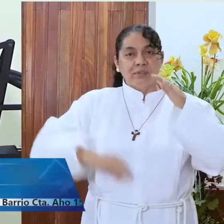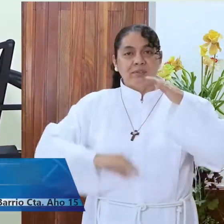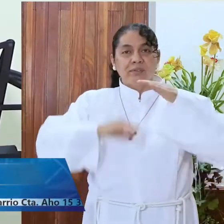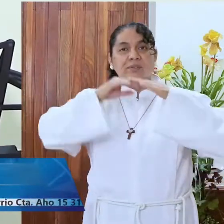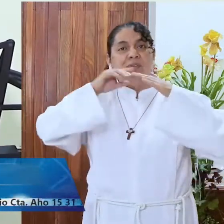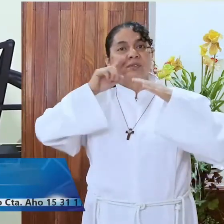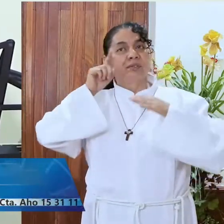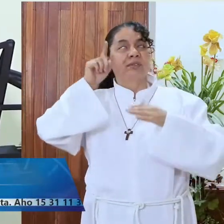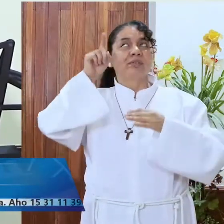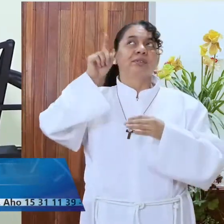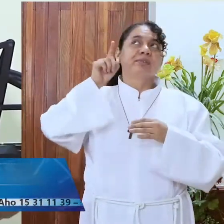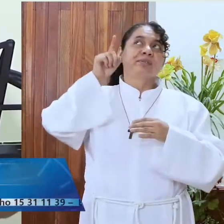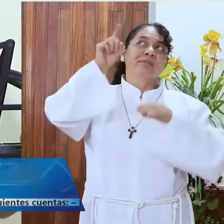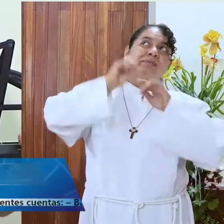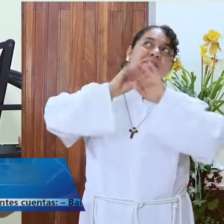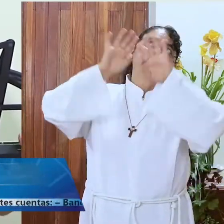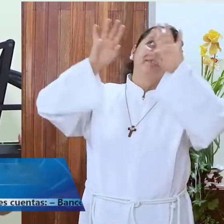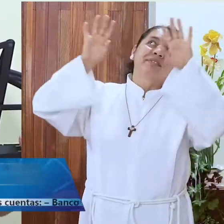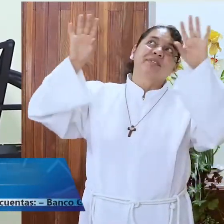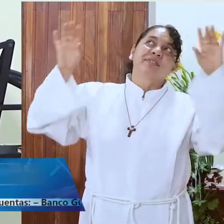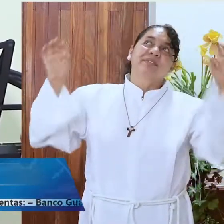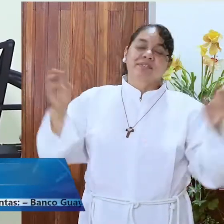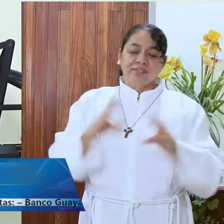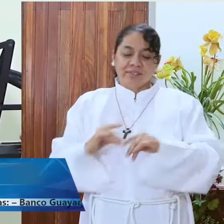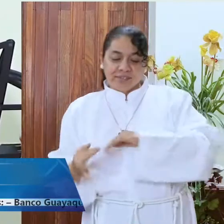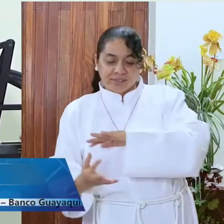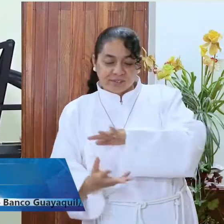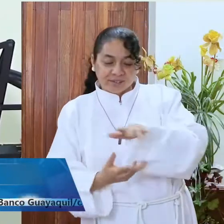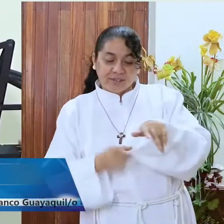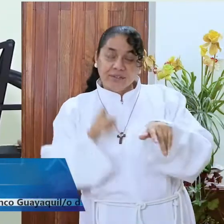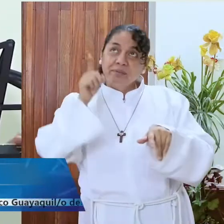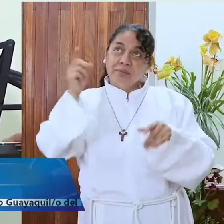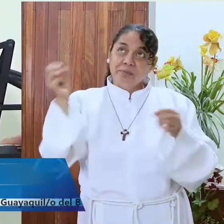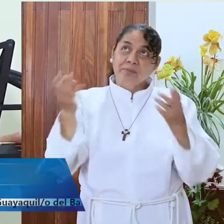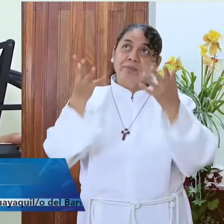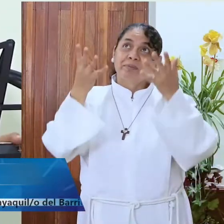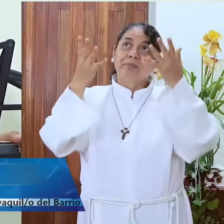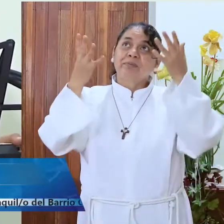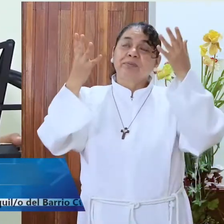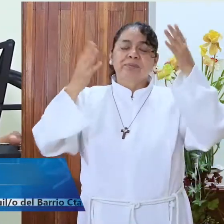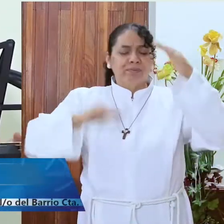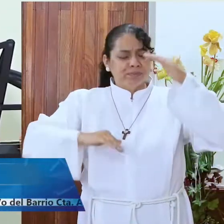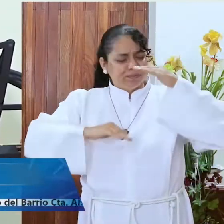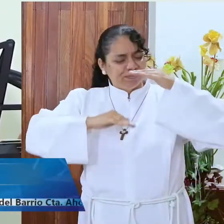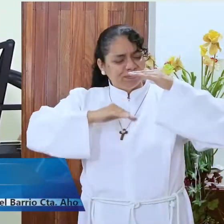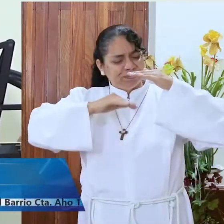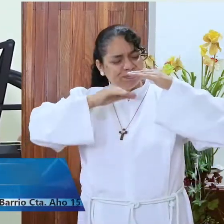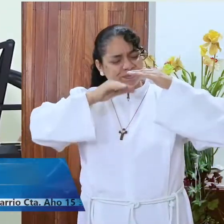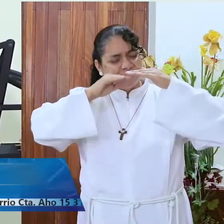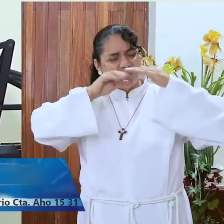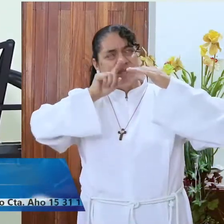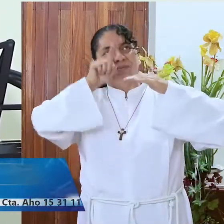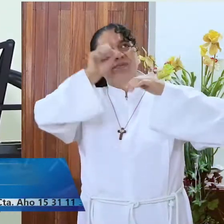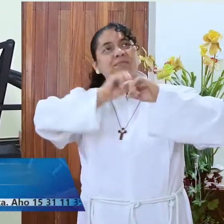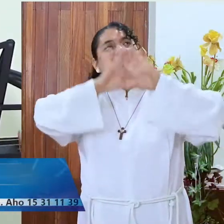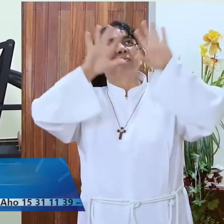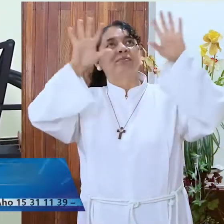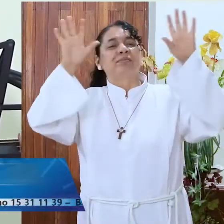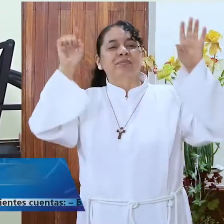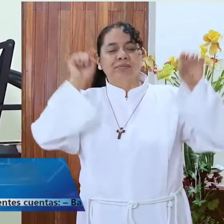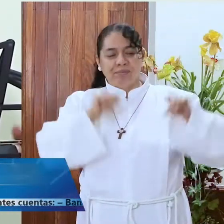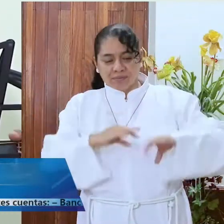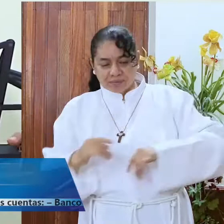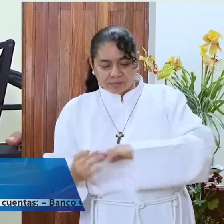que está en el cielo y la tierra de tu gloria que nos está